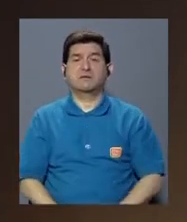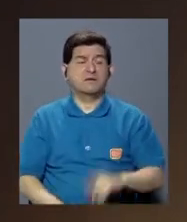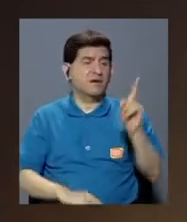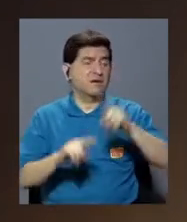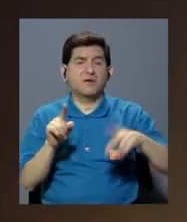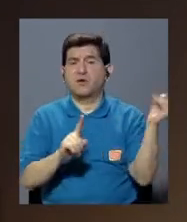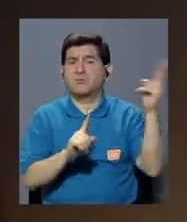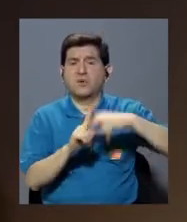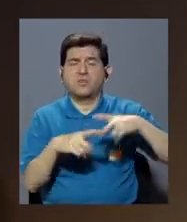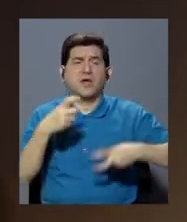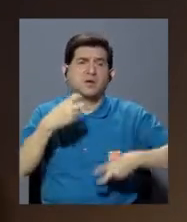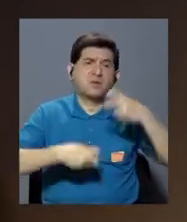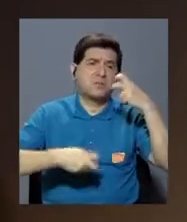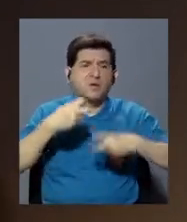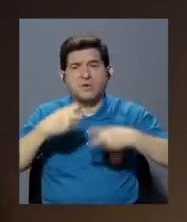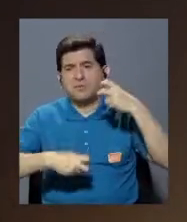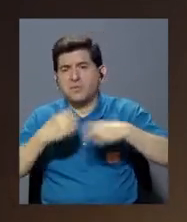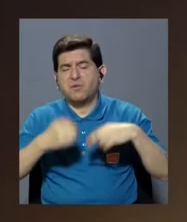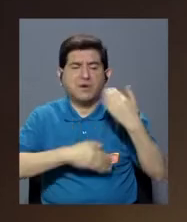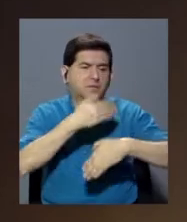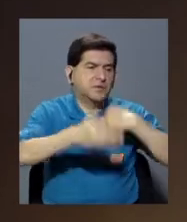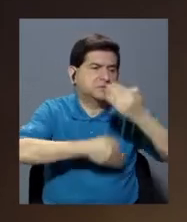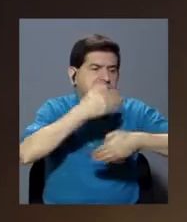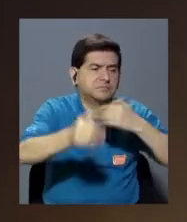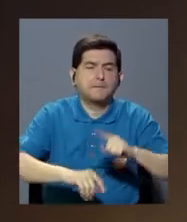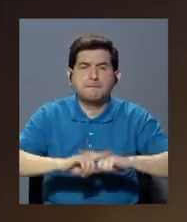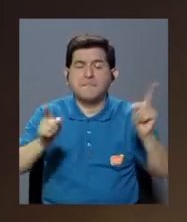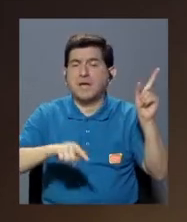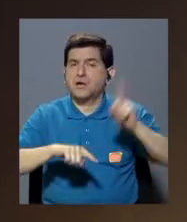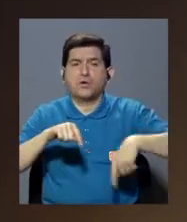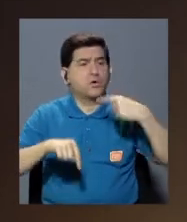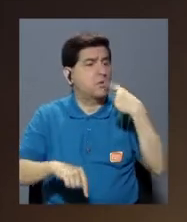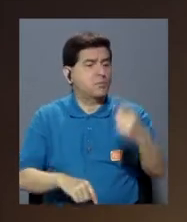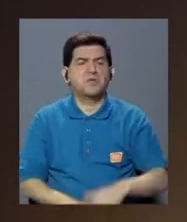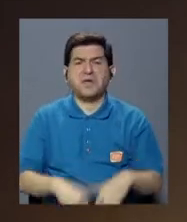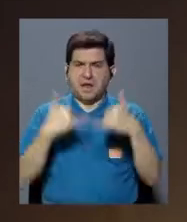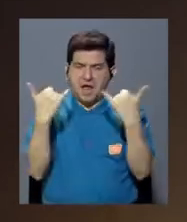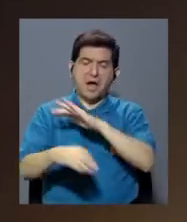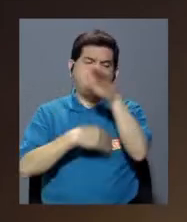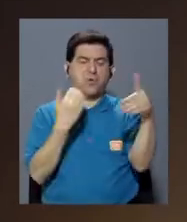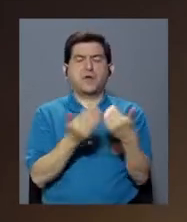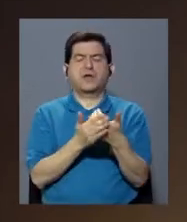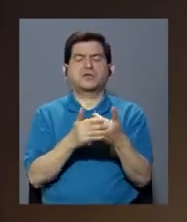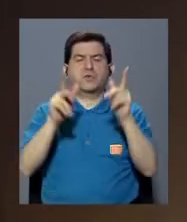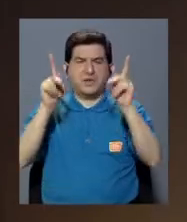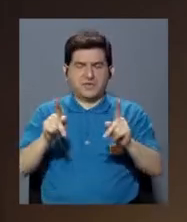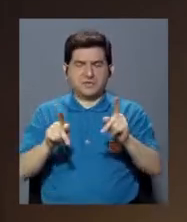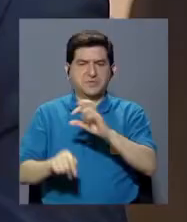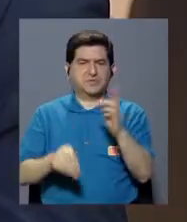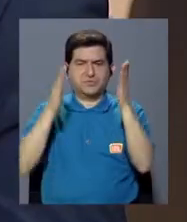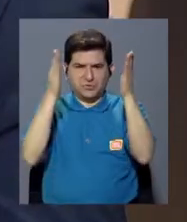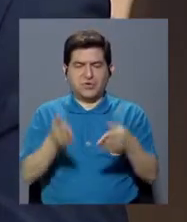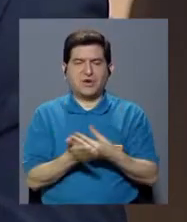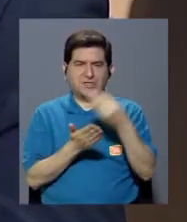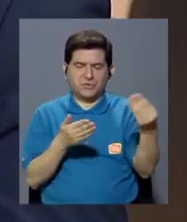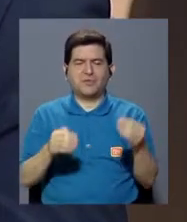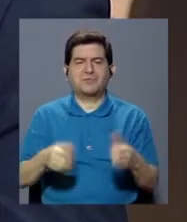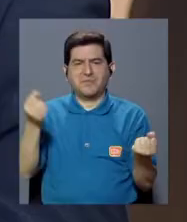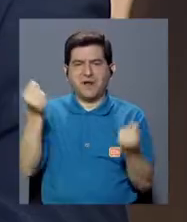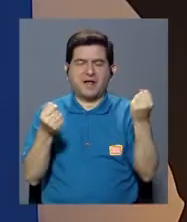legislación, bueno, no se ha podido aplicar por algunos problemas de trámite, pero no se puede decir, ahora sí, todos los costarricenses compren carro